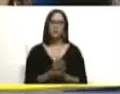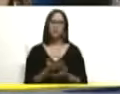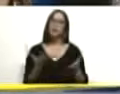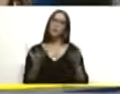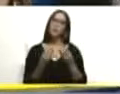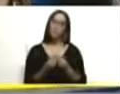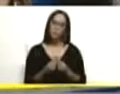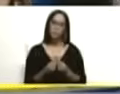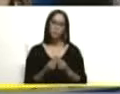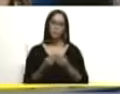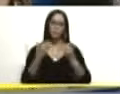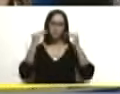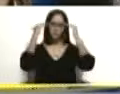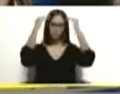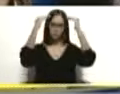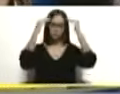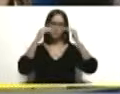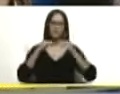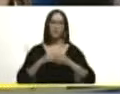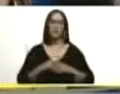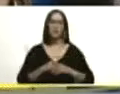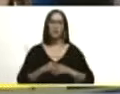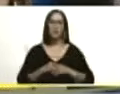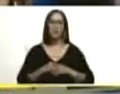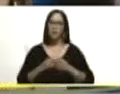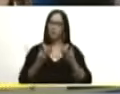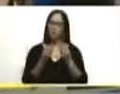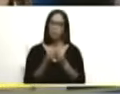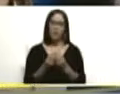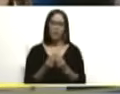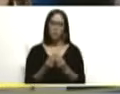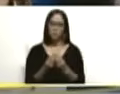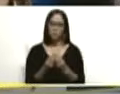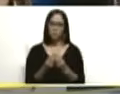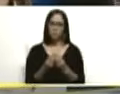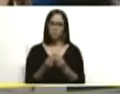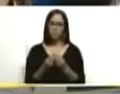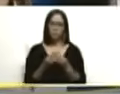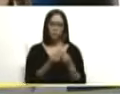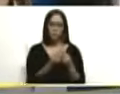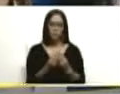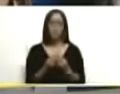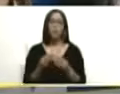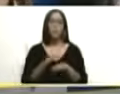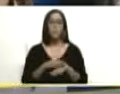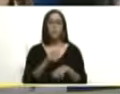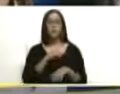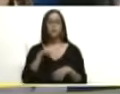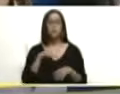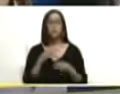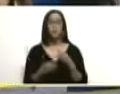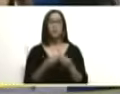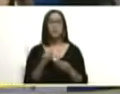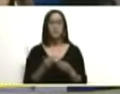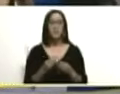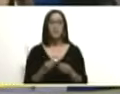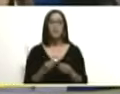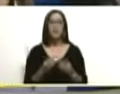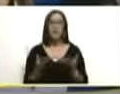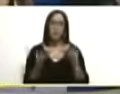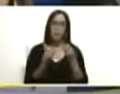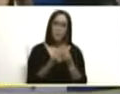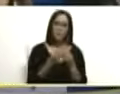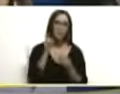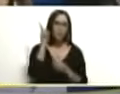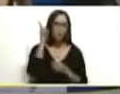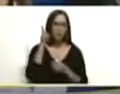gigante, a su lado, acompañándolo, porque nosotros lo que hicimos y hacemos es acompañarlo a